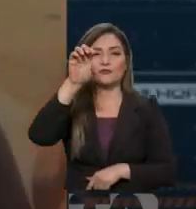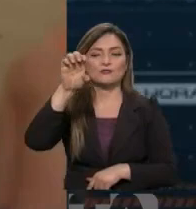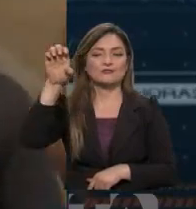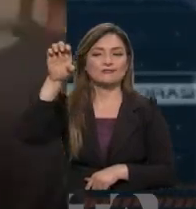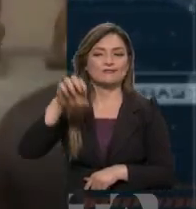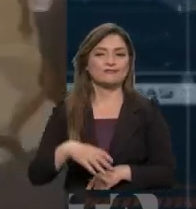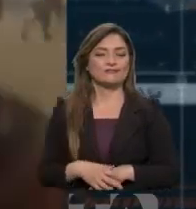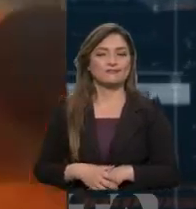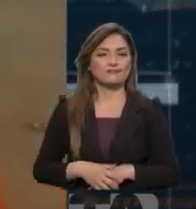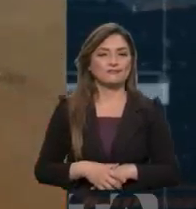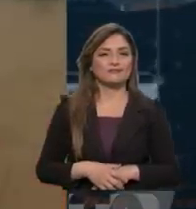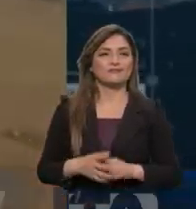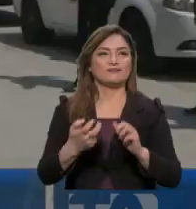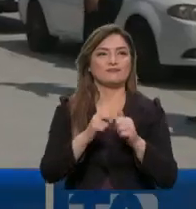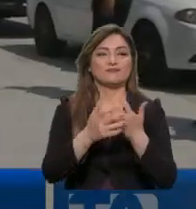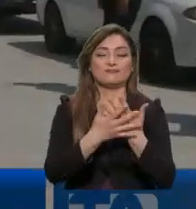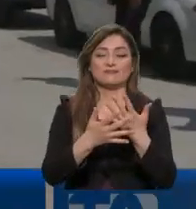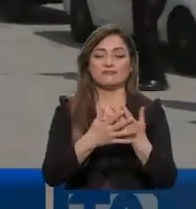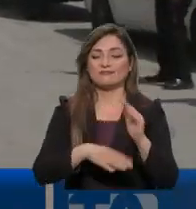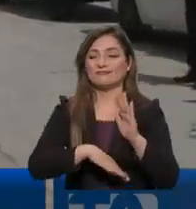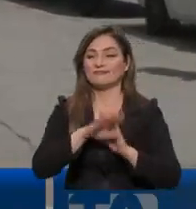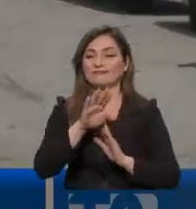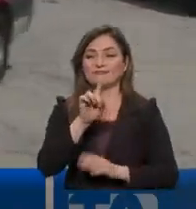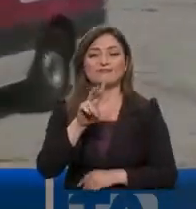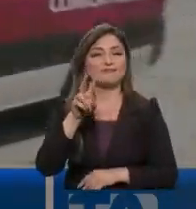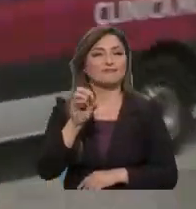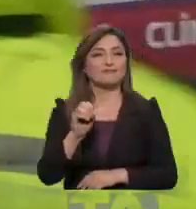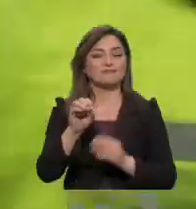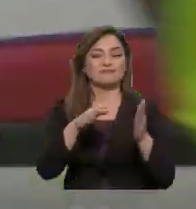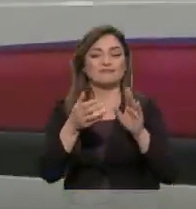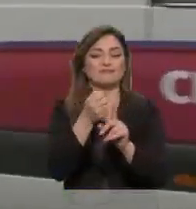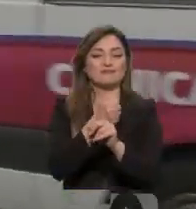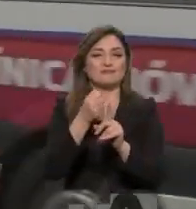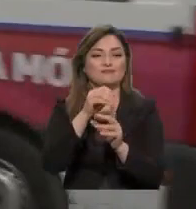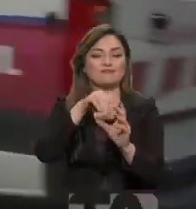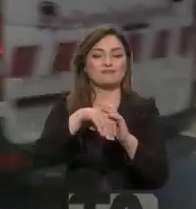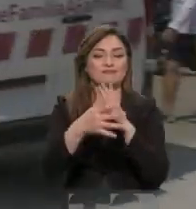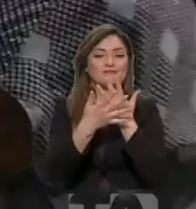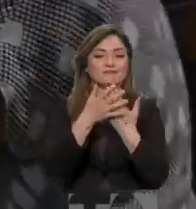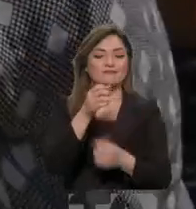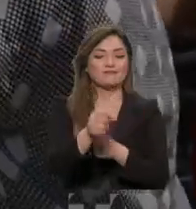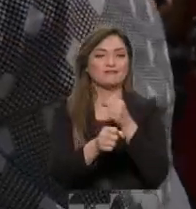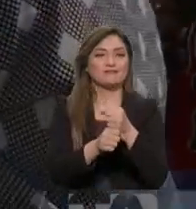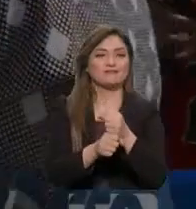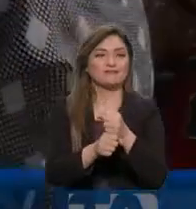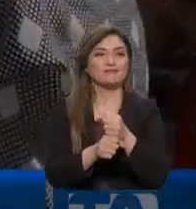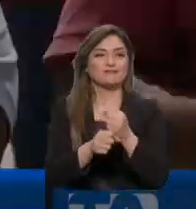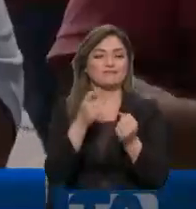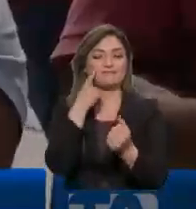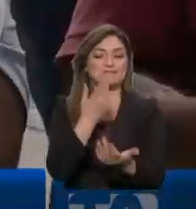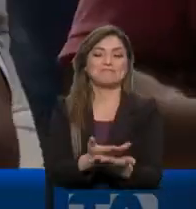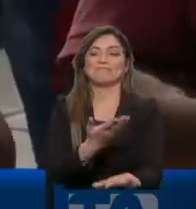Que la crisis carcelaria está latente es evidente. Las más de 120 muertes violentas al interior de las cárceles en lo que va del año es muestra de